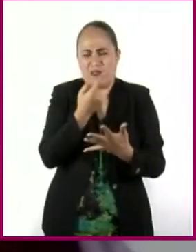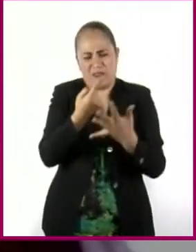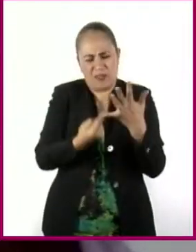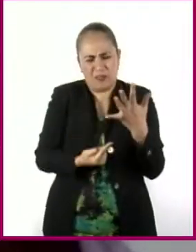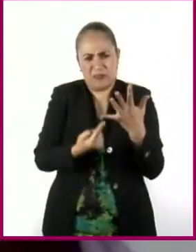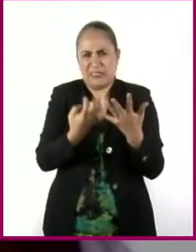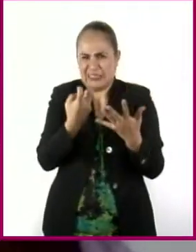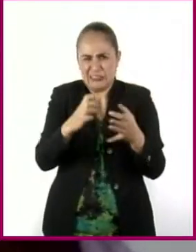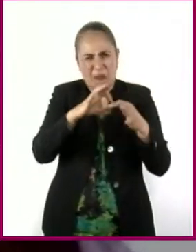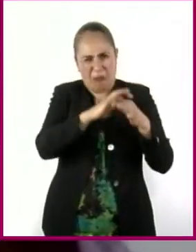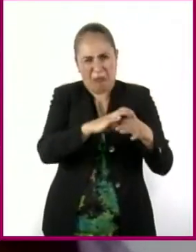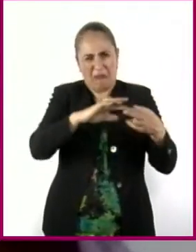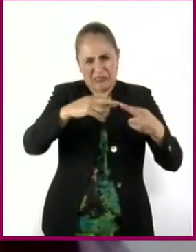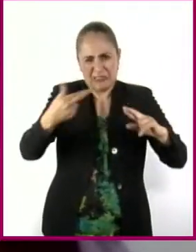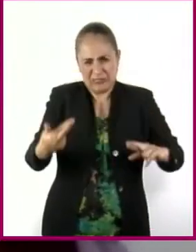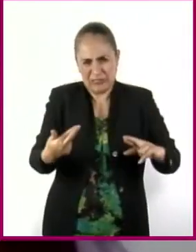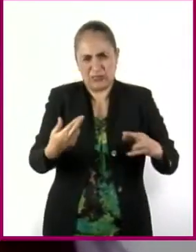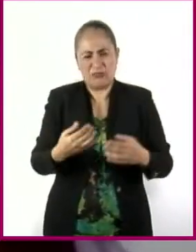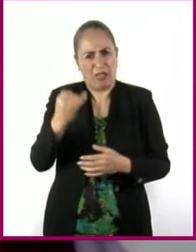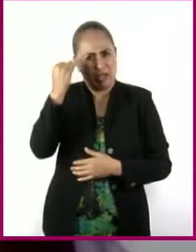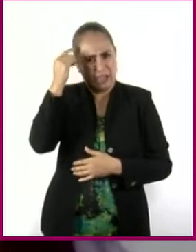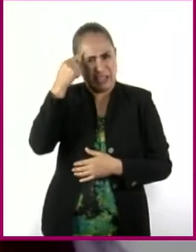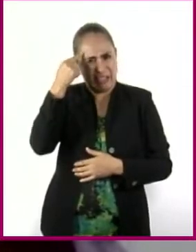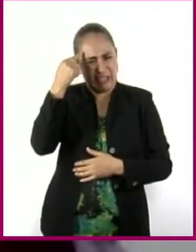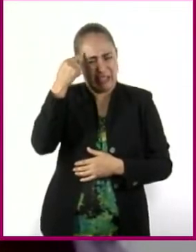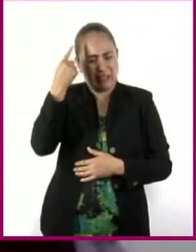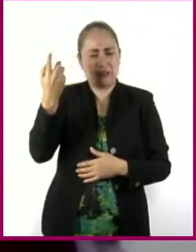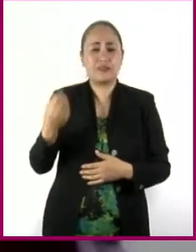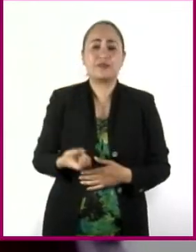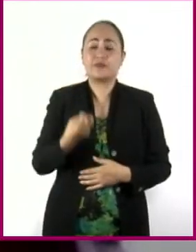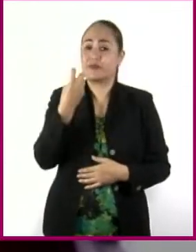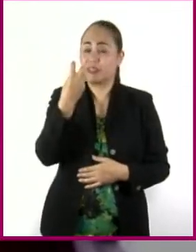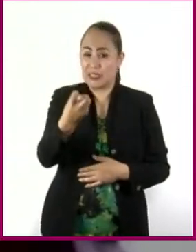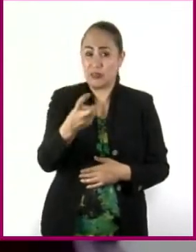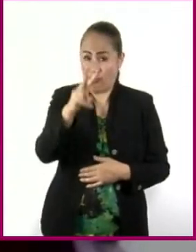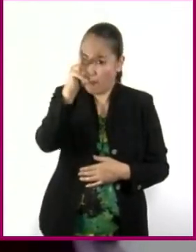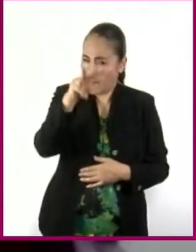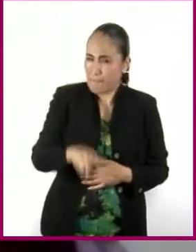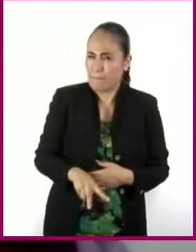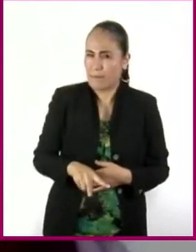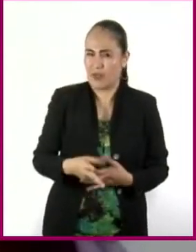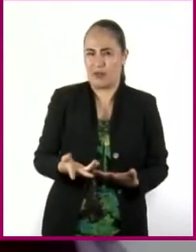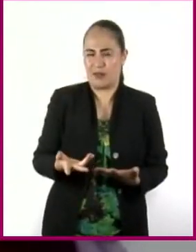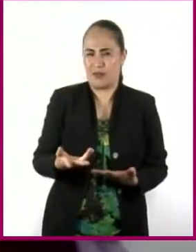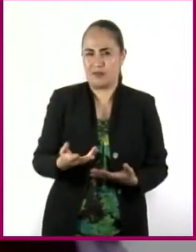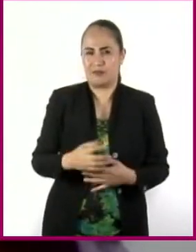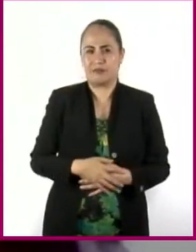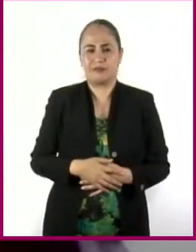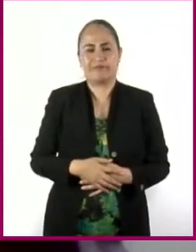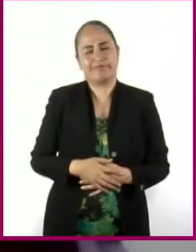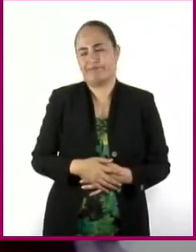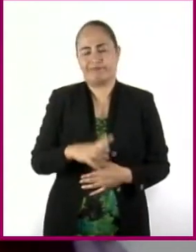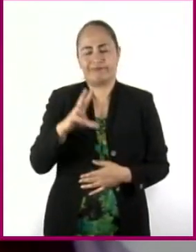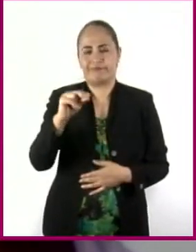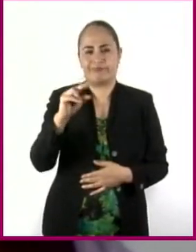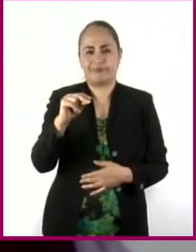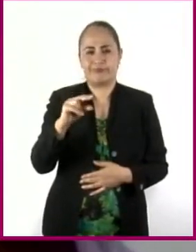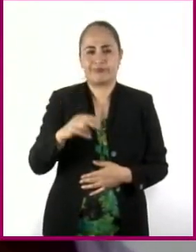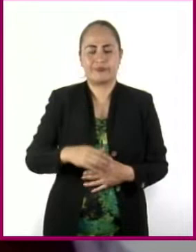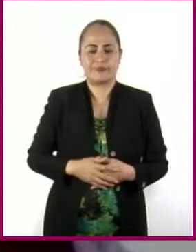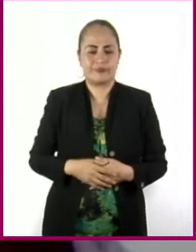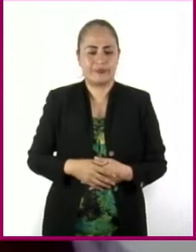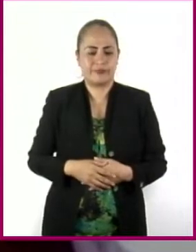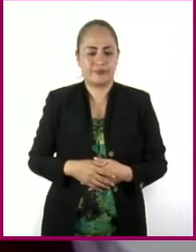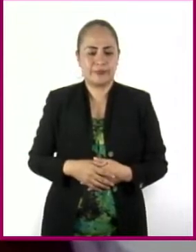bueno, estas situaciones pues están lejos de ser tal cual, ¿sí? ¿Por